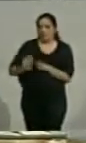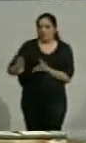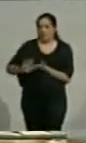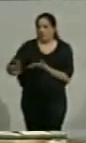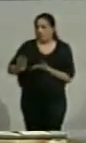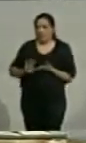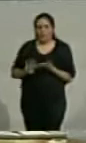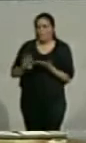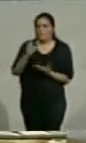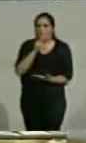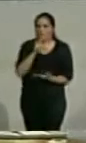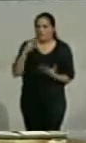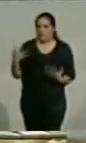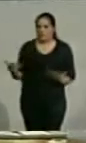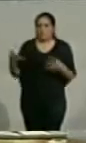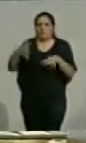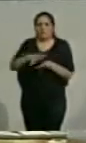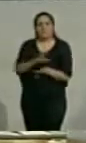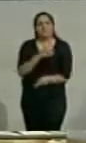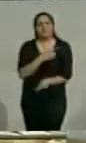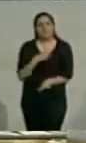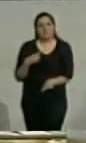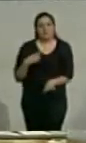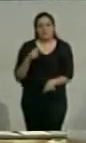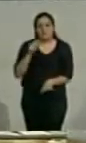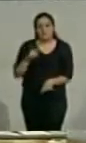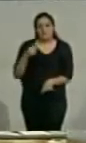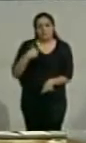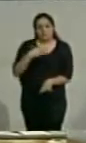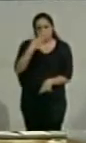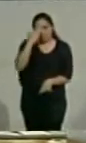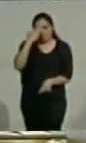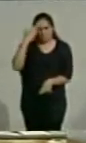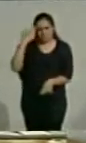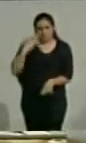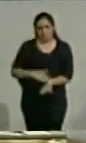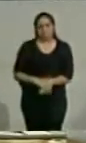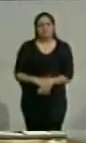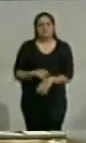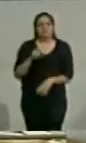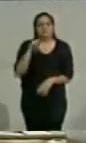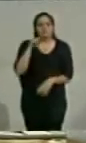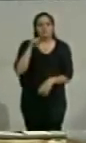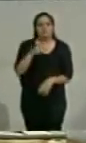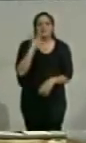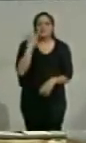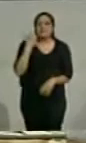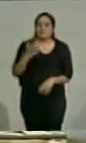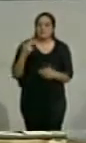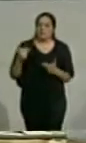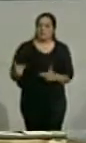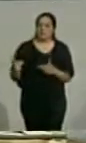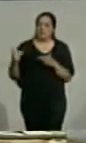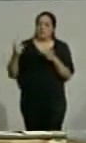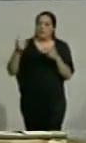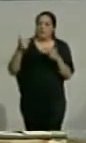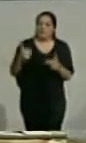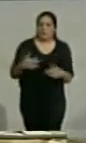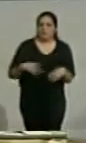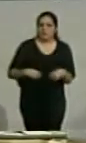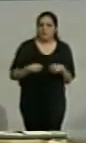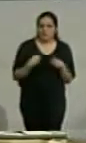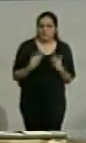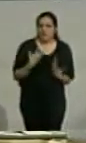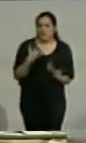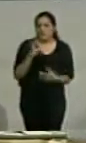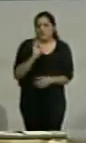Quiero subrayar que, convencida de que la preocupación de dejar una mejor herencia y un mejor mundo para nuestros hijos,